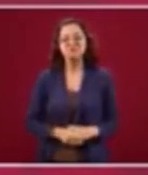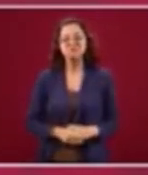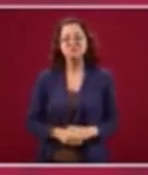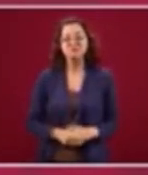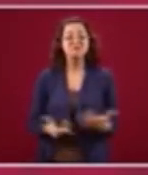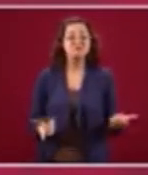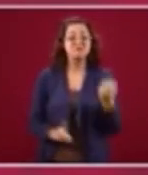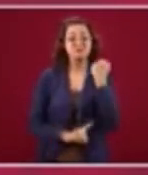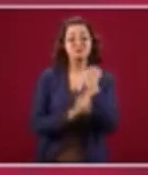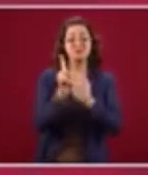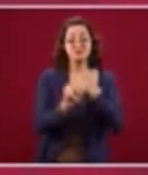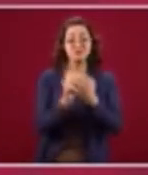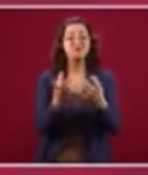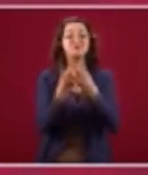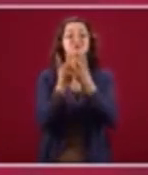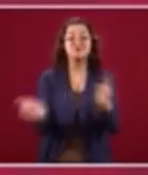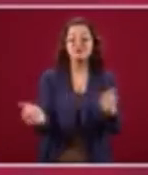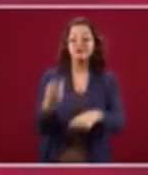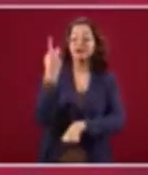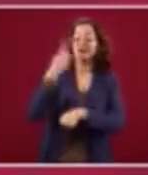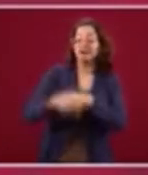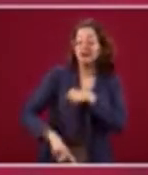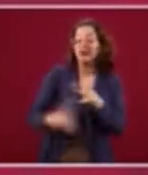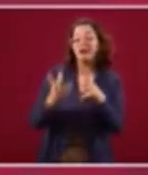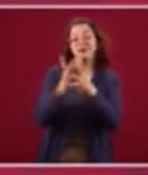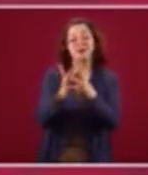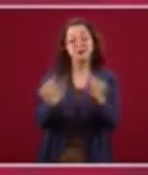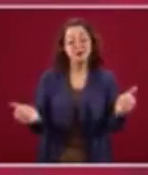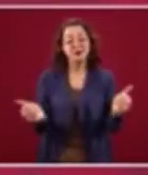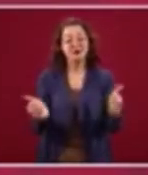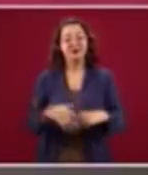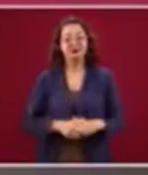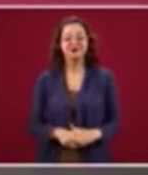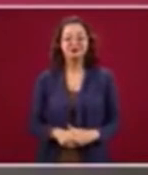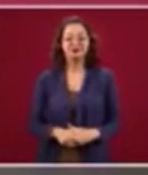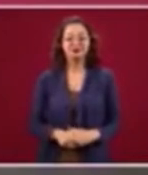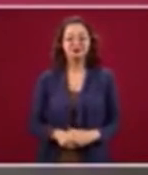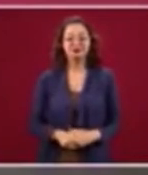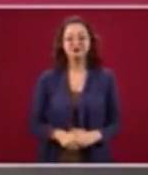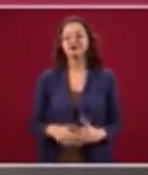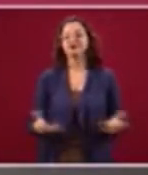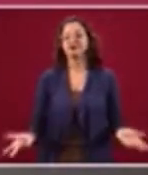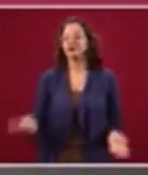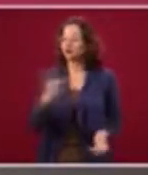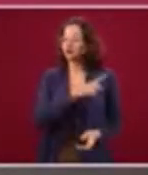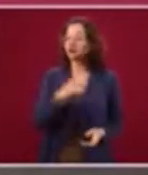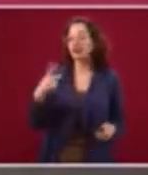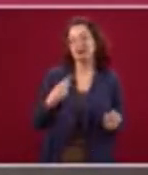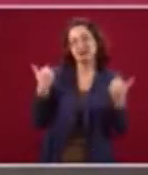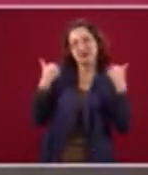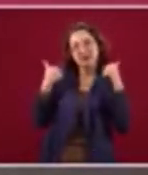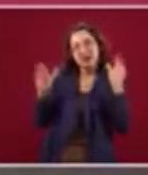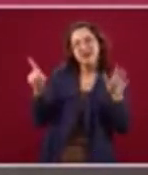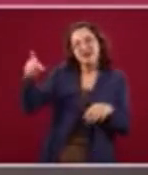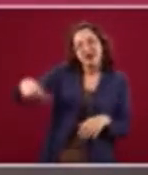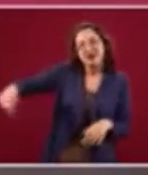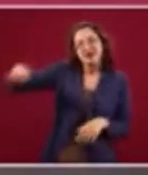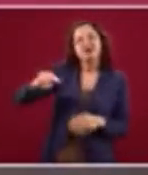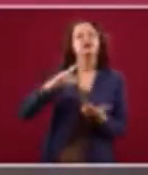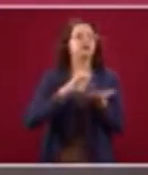resolver un problema, reparar un daño. Si hasta deberían de estar agradecidos,